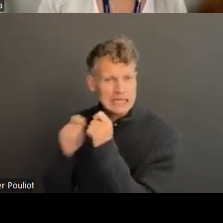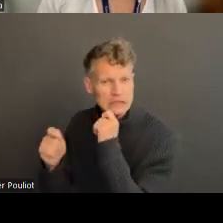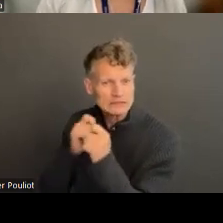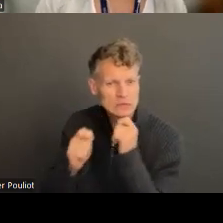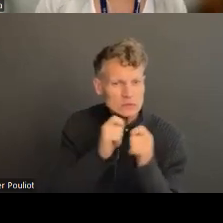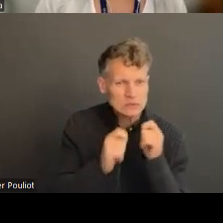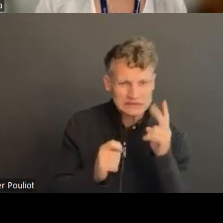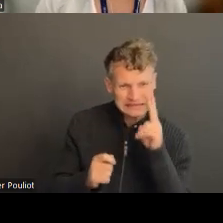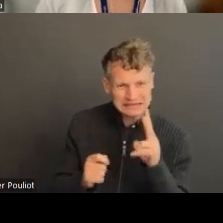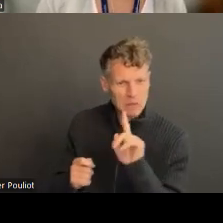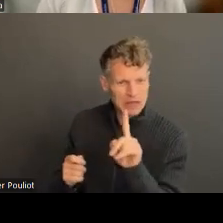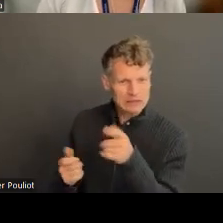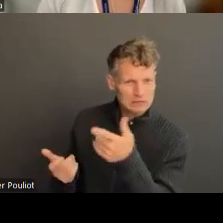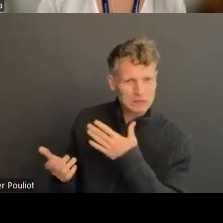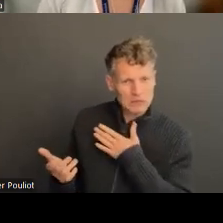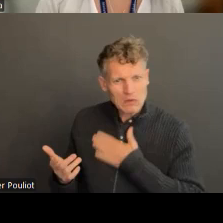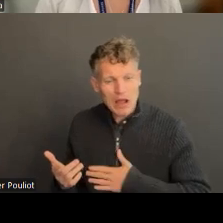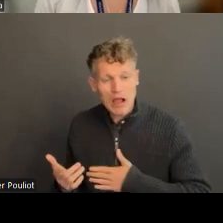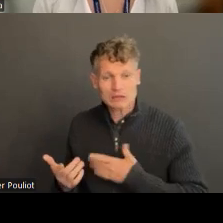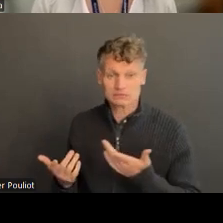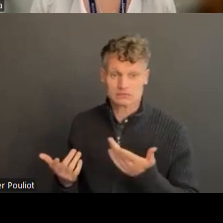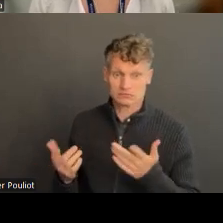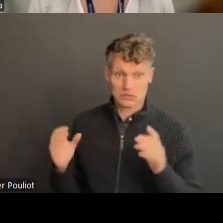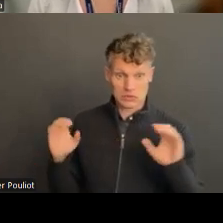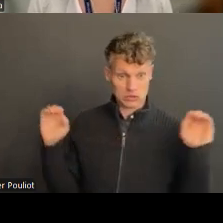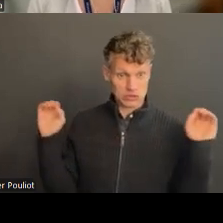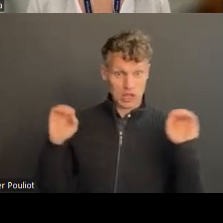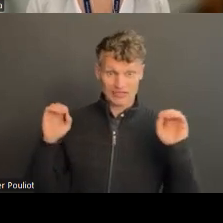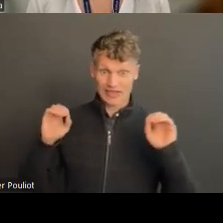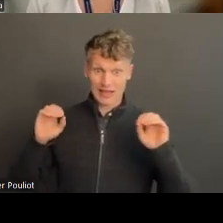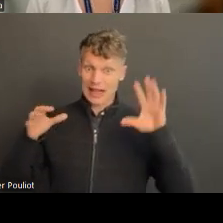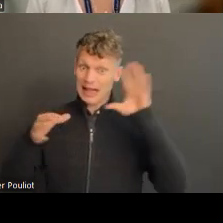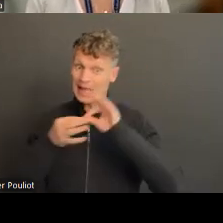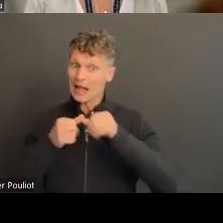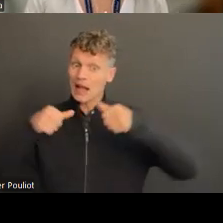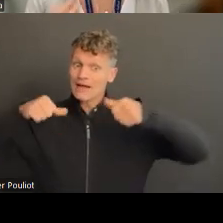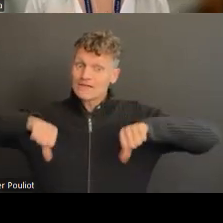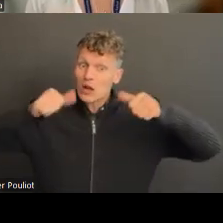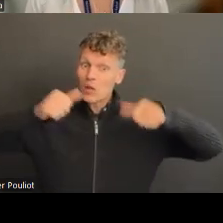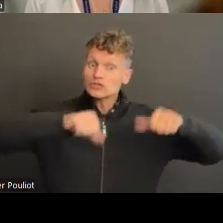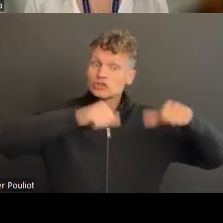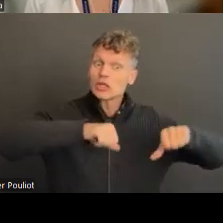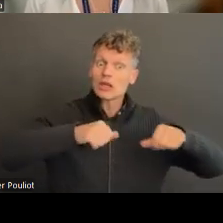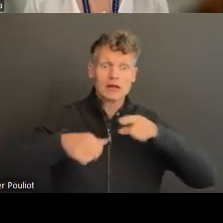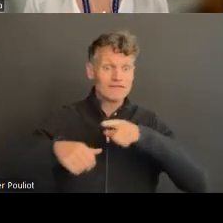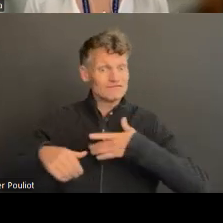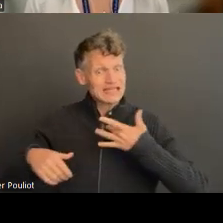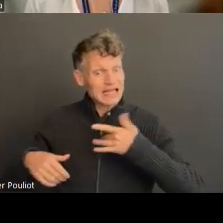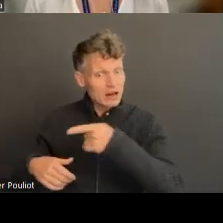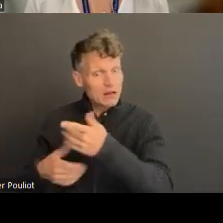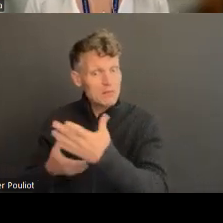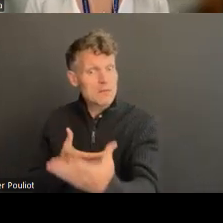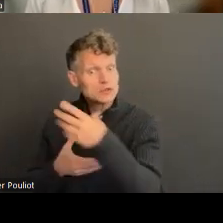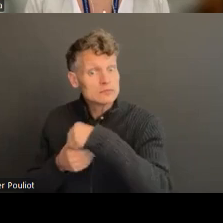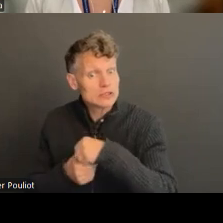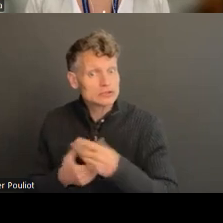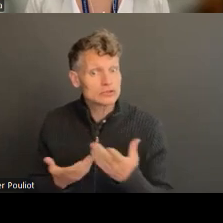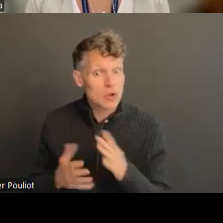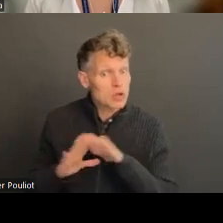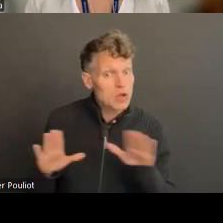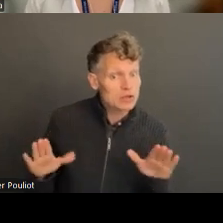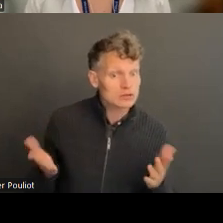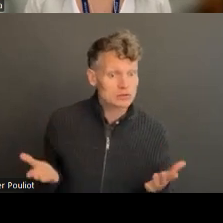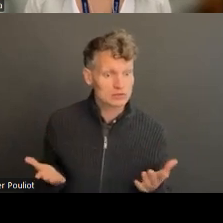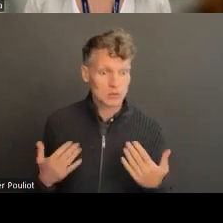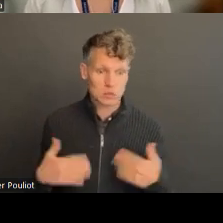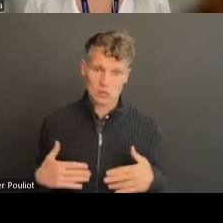del desarrollo de guías de práctica clínica de cáncer cervicuterino, en donde sí, mandatado por una ley, estamos llamados,